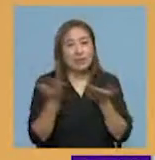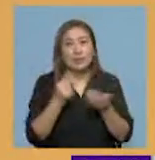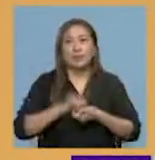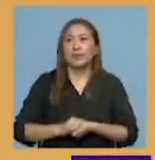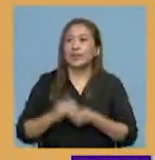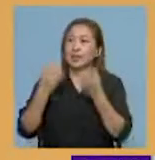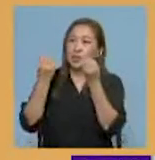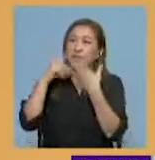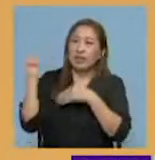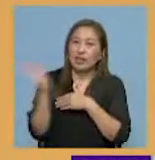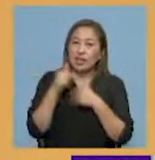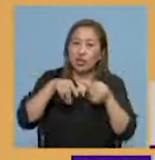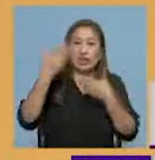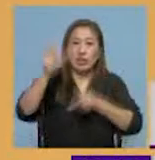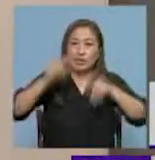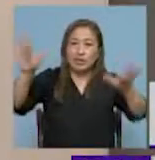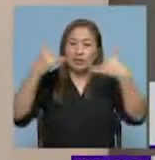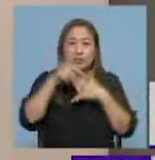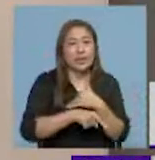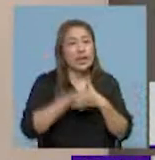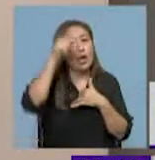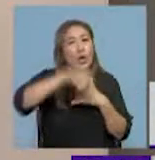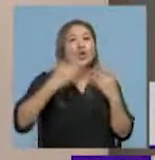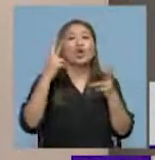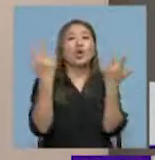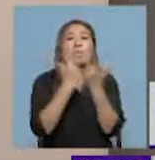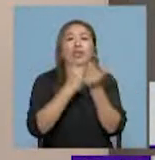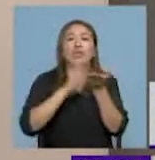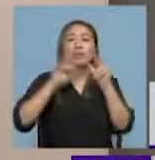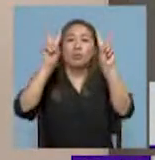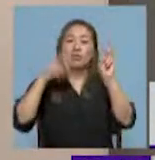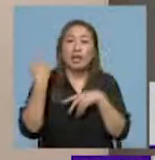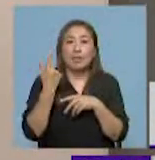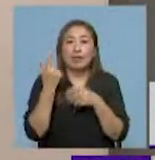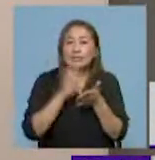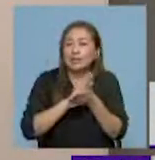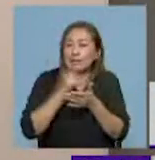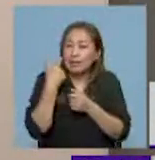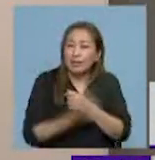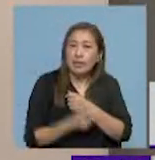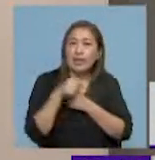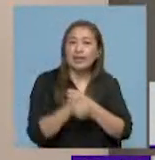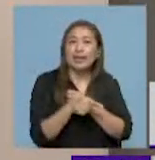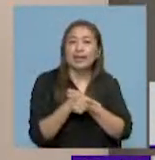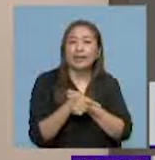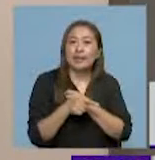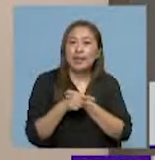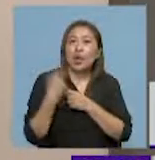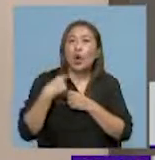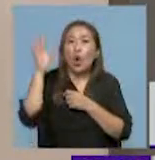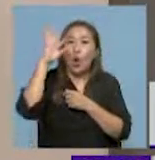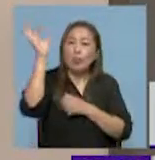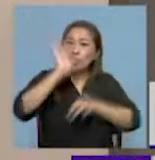muy buenos días a todos de ministro para hoy dialogar un tema realmente sensible que ha generado una gran opinión